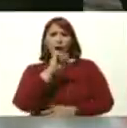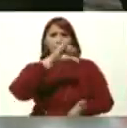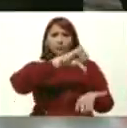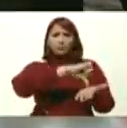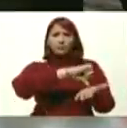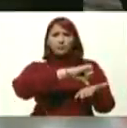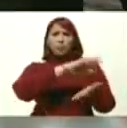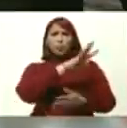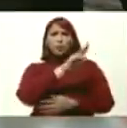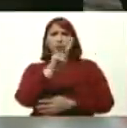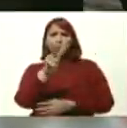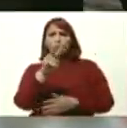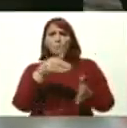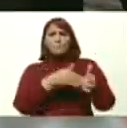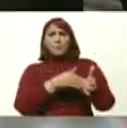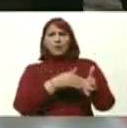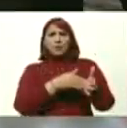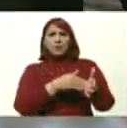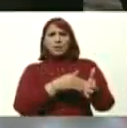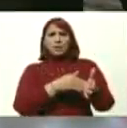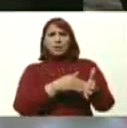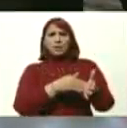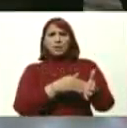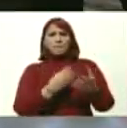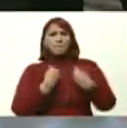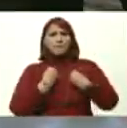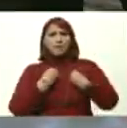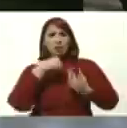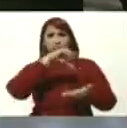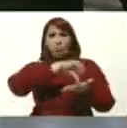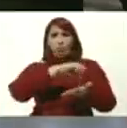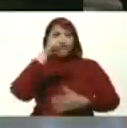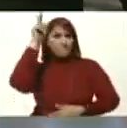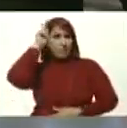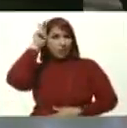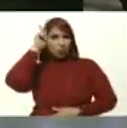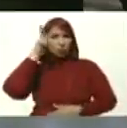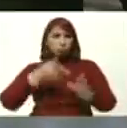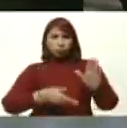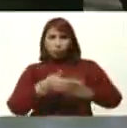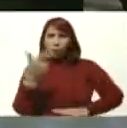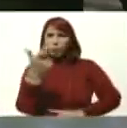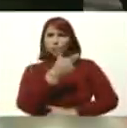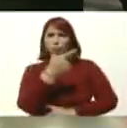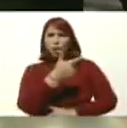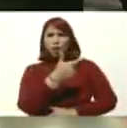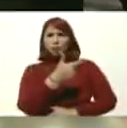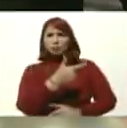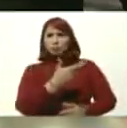de 42.000 compatriotas allá en Lima, los vamos a buscar.